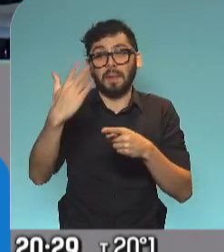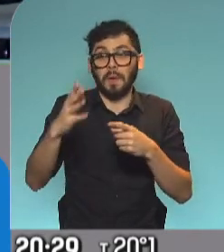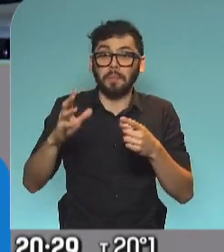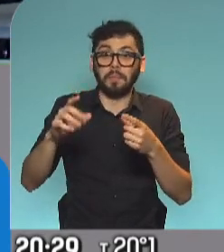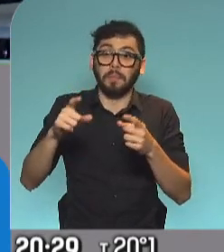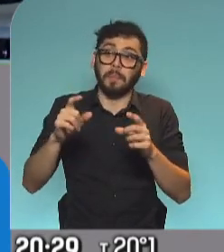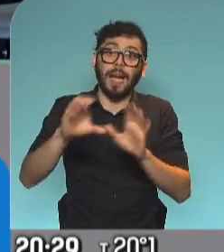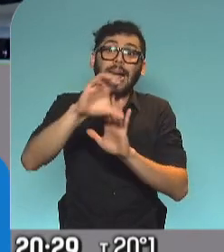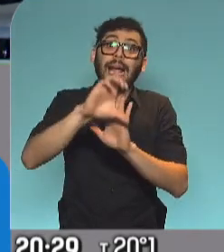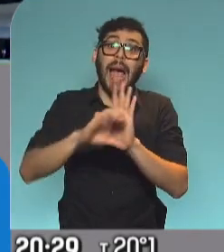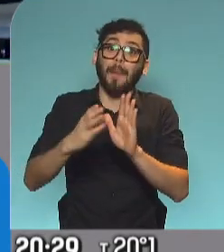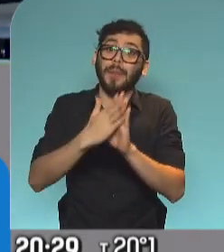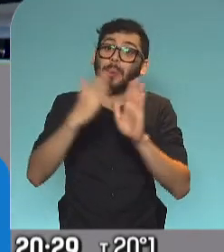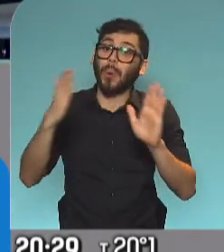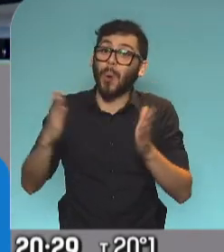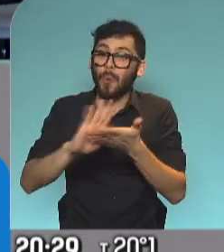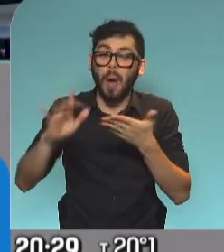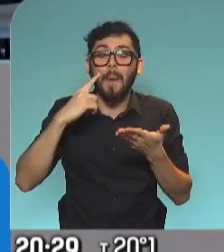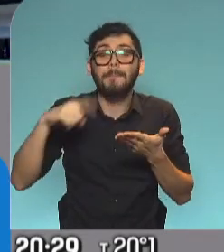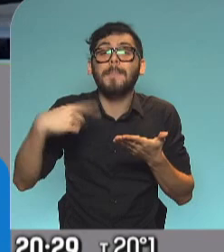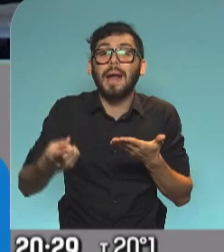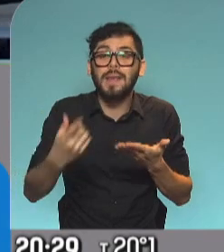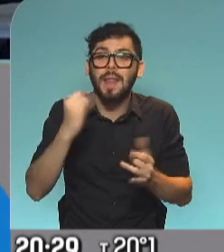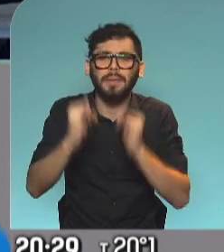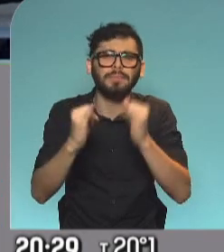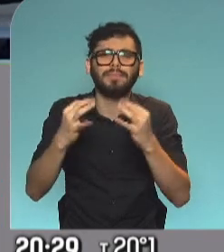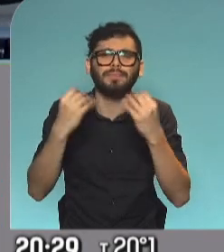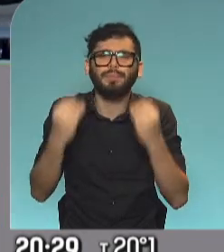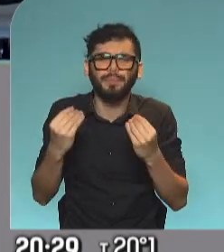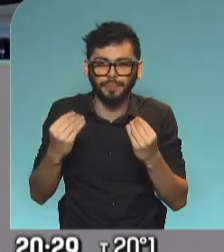Quizás para que abunden mañana. Ahora contamos por qué. Mientras, seguimos así.